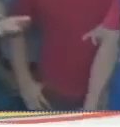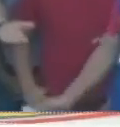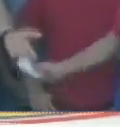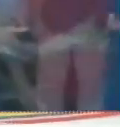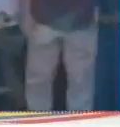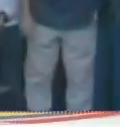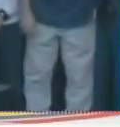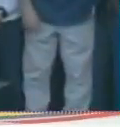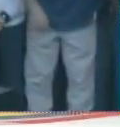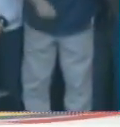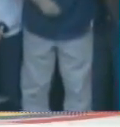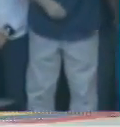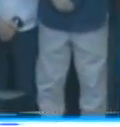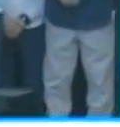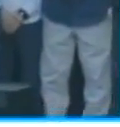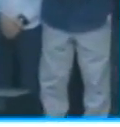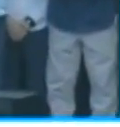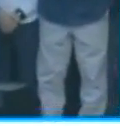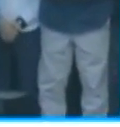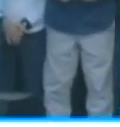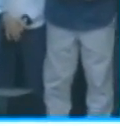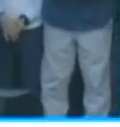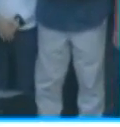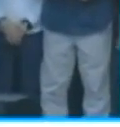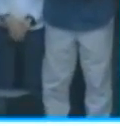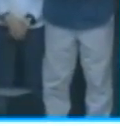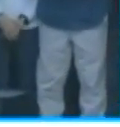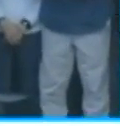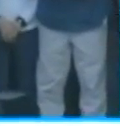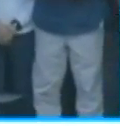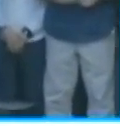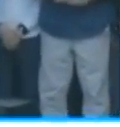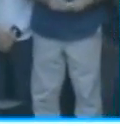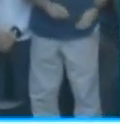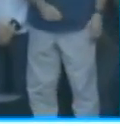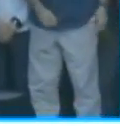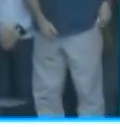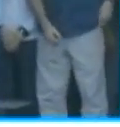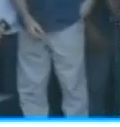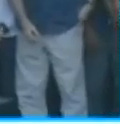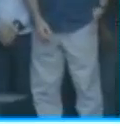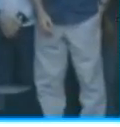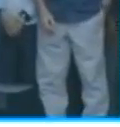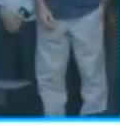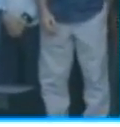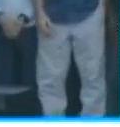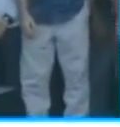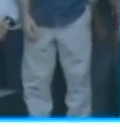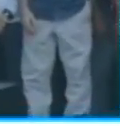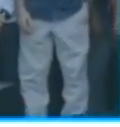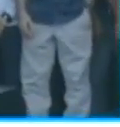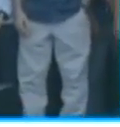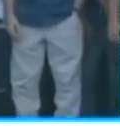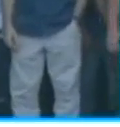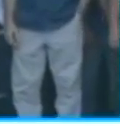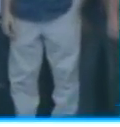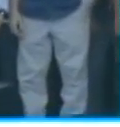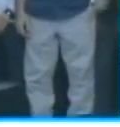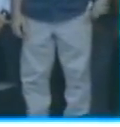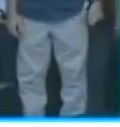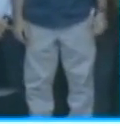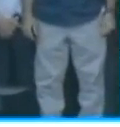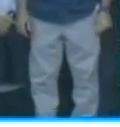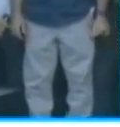ser derrotados este domingo. Y a partir de este domingo tendremos un nuevo amanecer. Así que